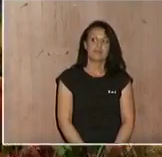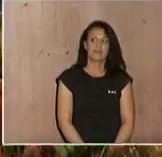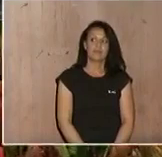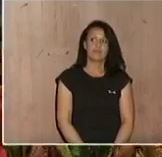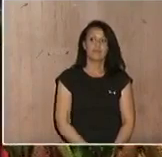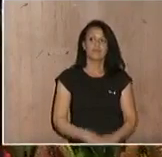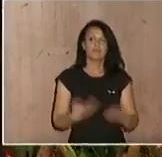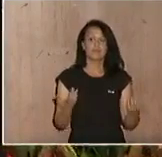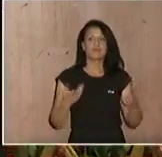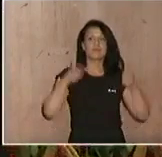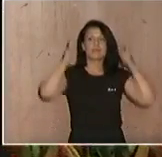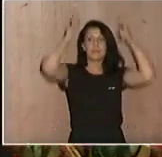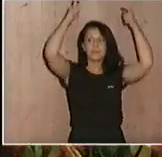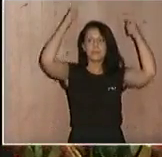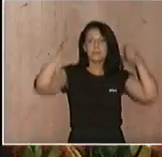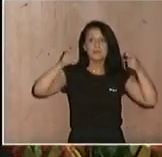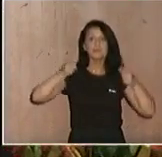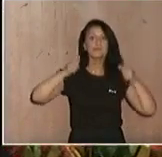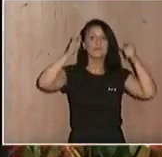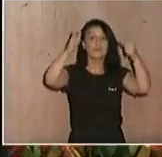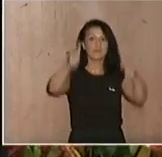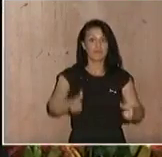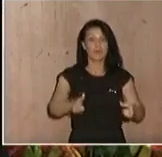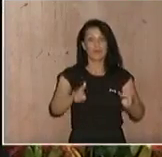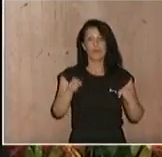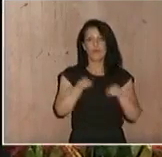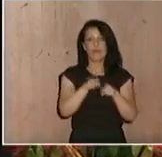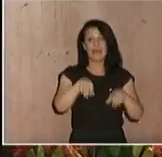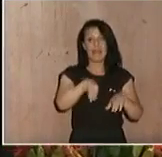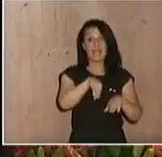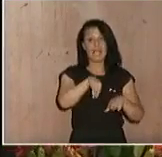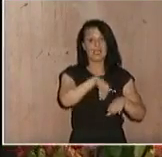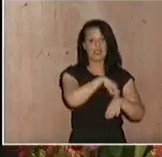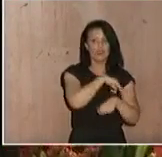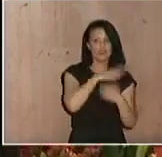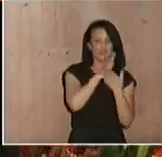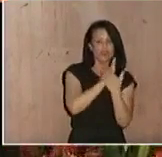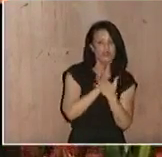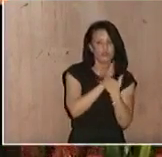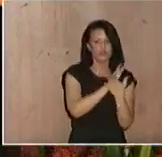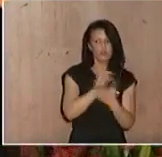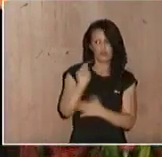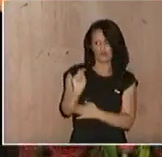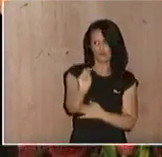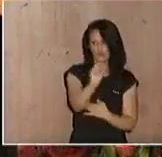Os impongo este birrete cual corona de vuestros estudios y méritos.